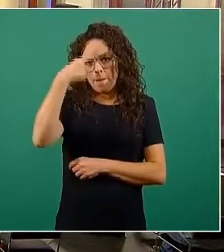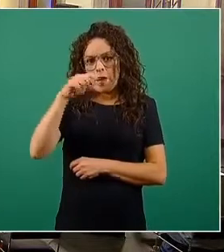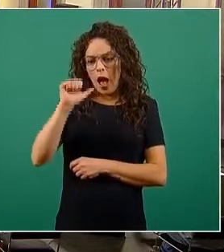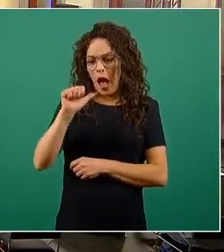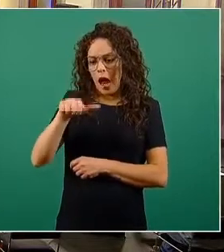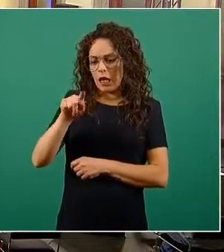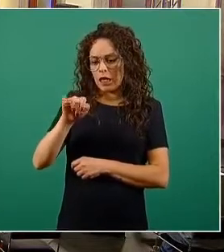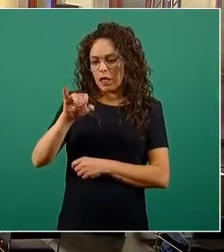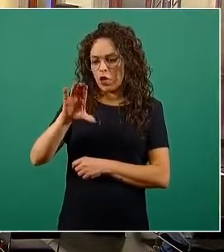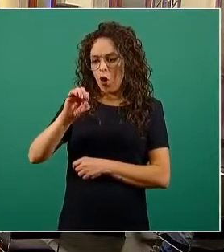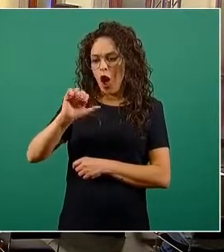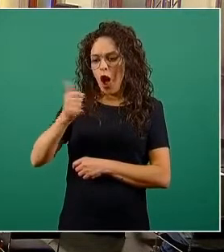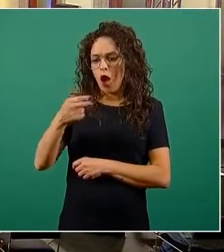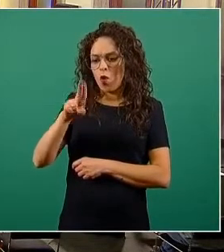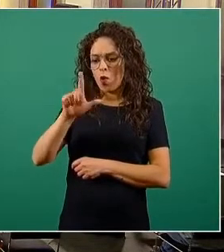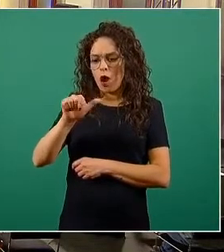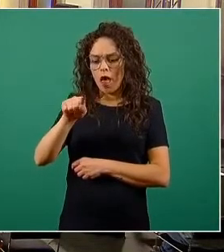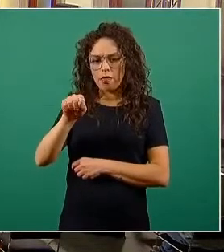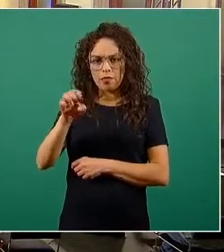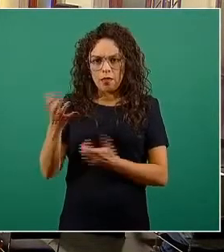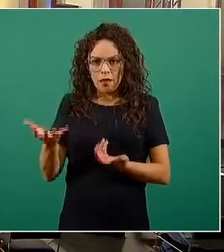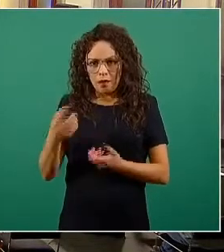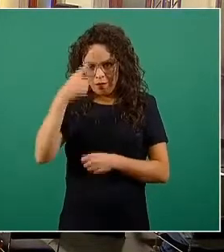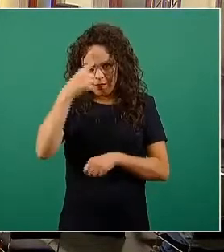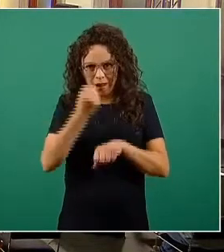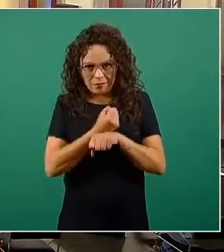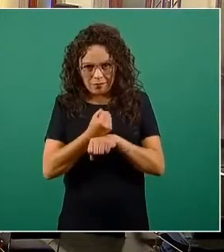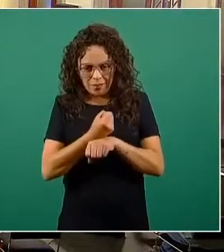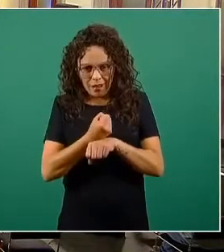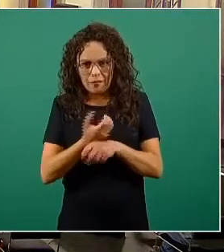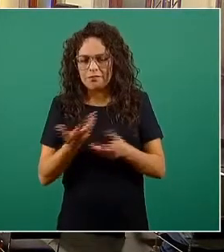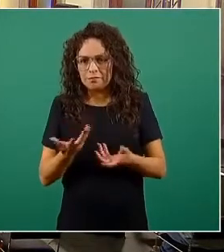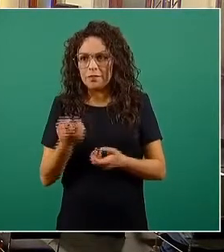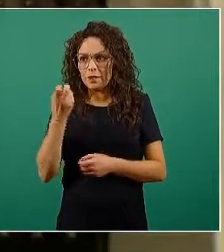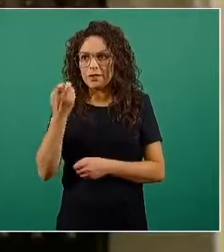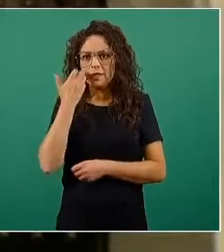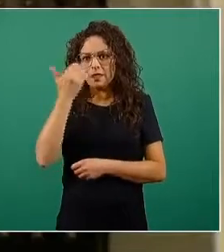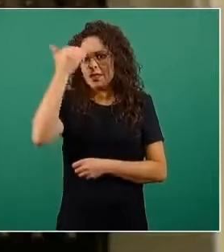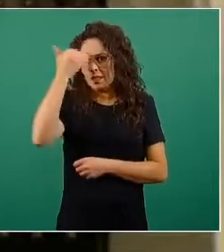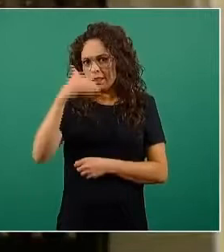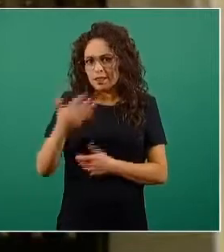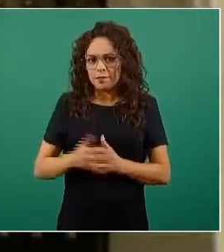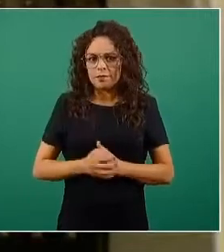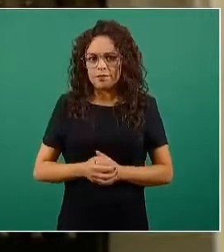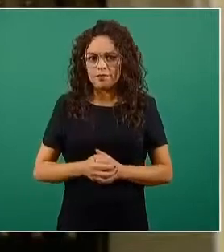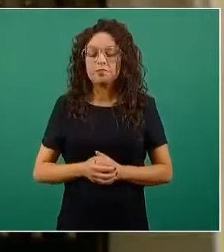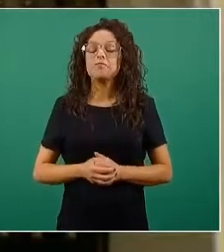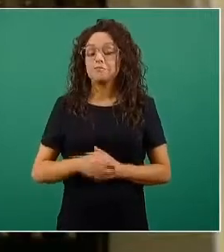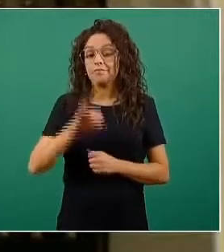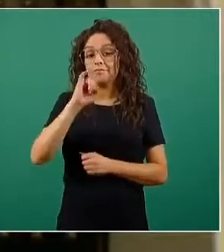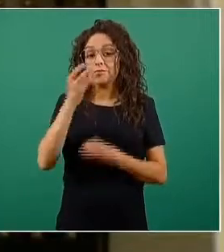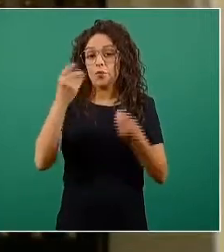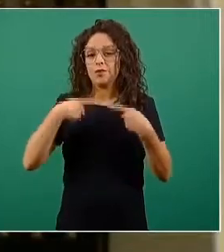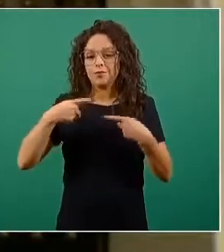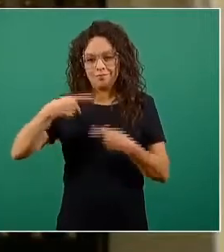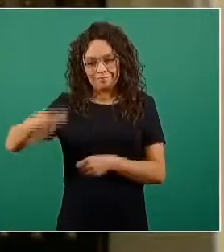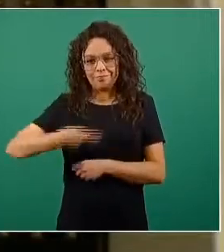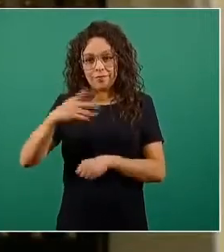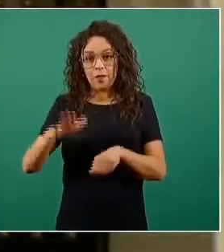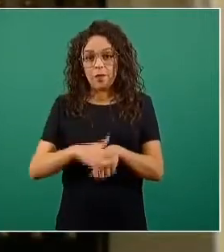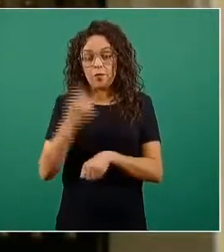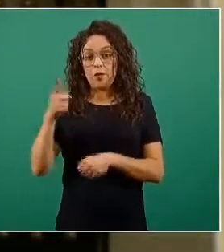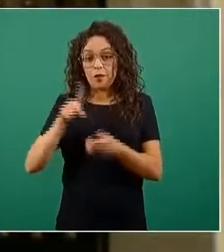vacunación a ellos? No sé, es una pregunta que nos hicieron también. Sí, lo preguntan, y preguntan mucho, sobre todo porque entran en el grupo